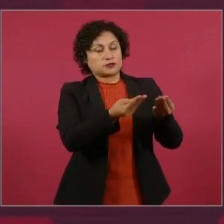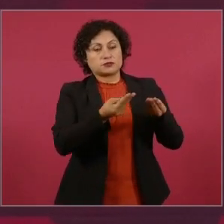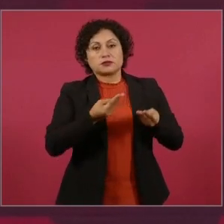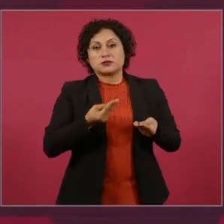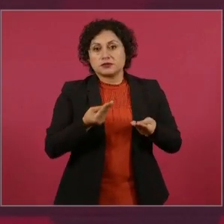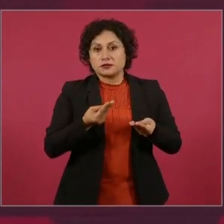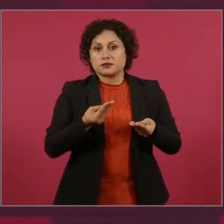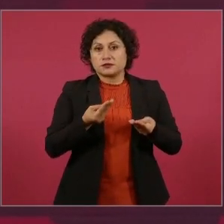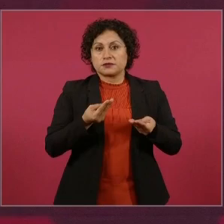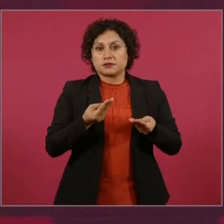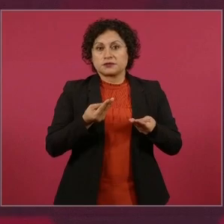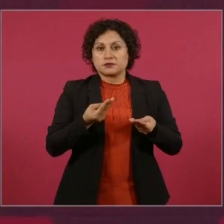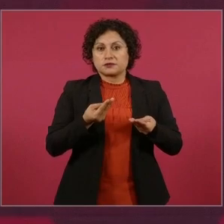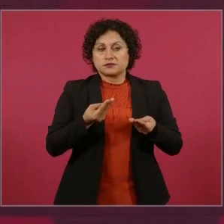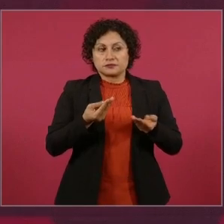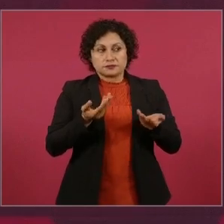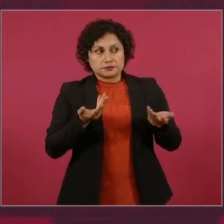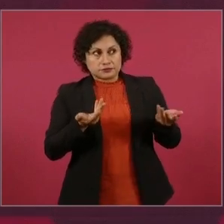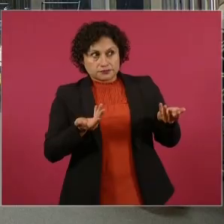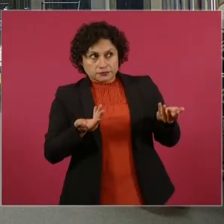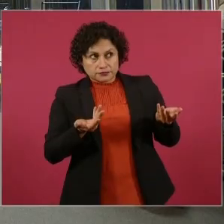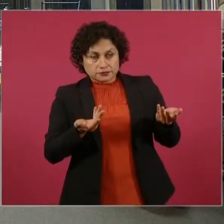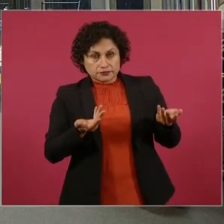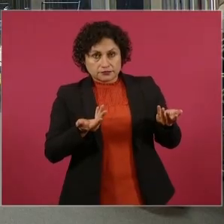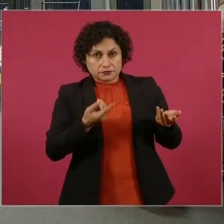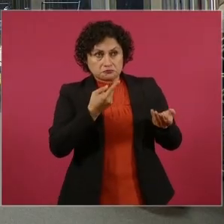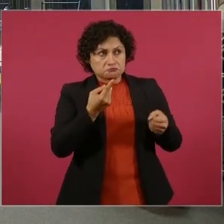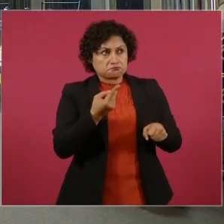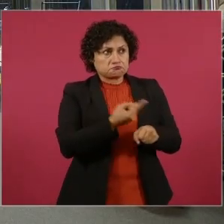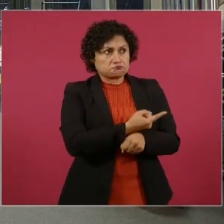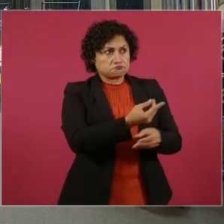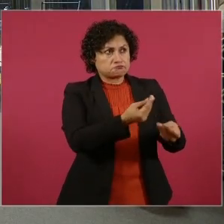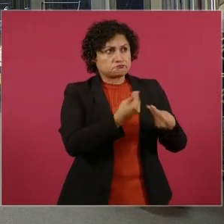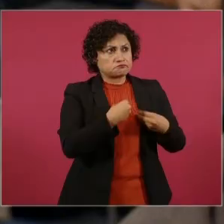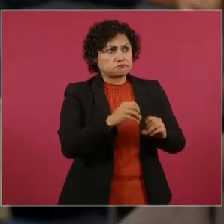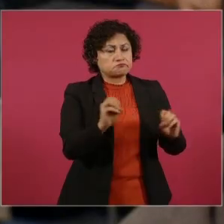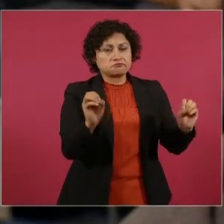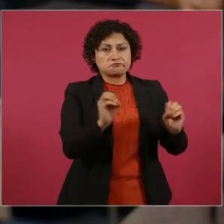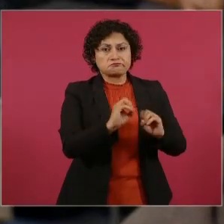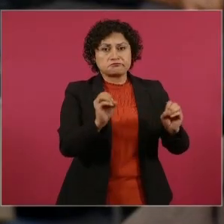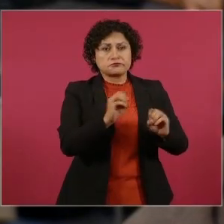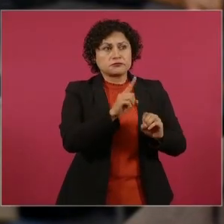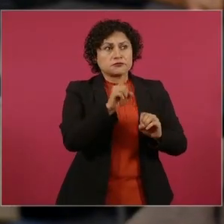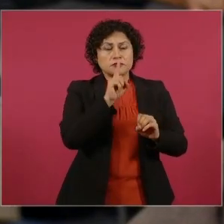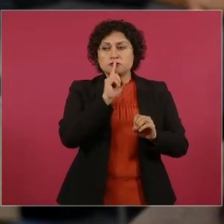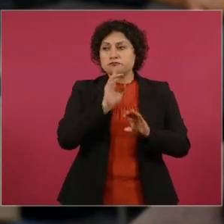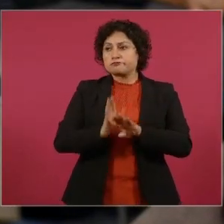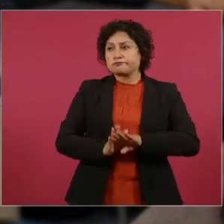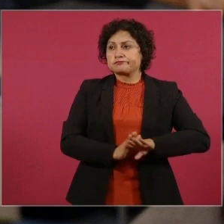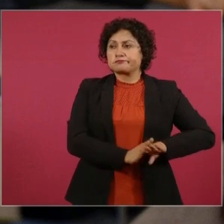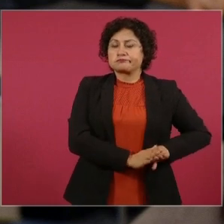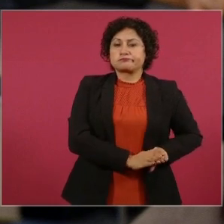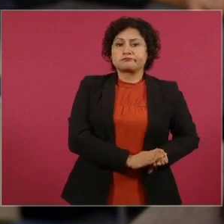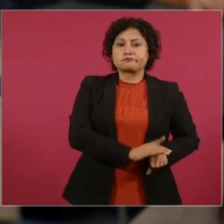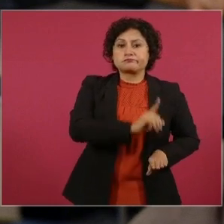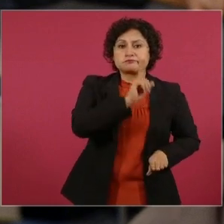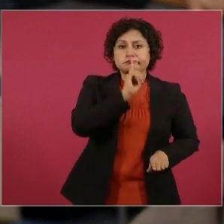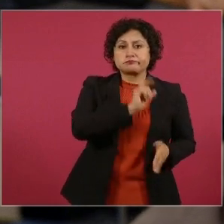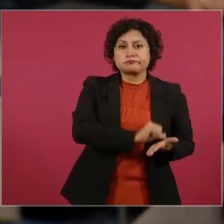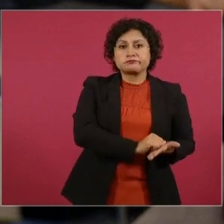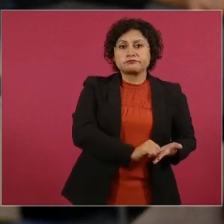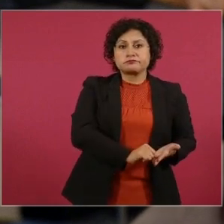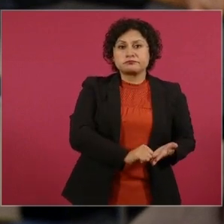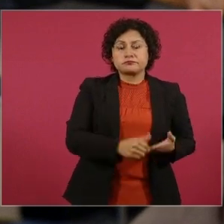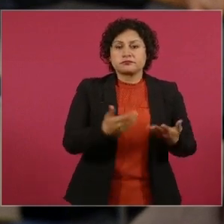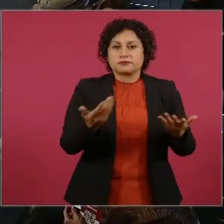información y no la otorgan la reservan la niegan